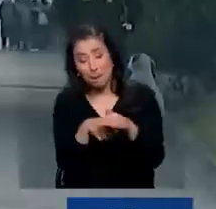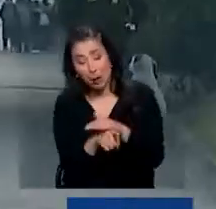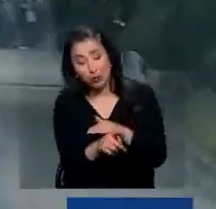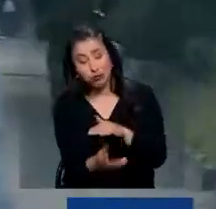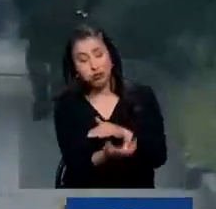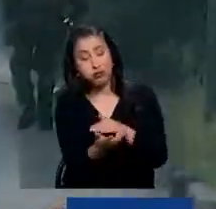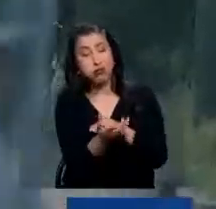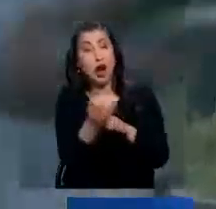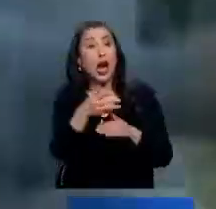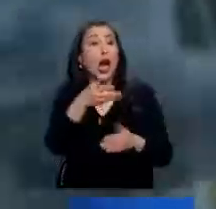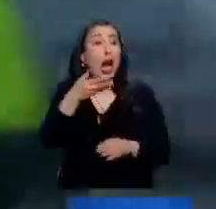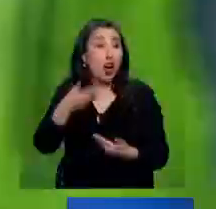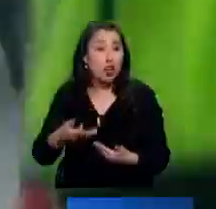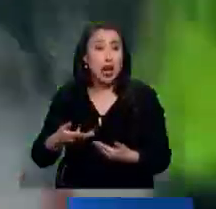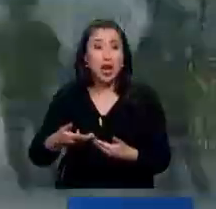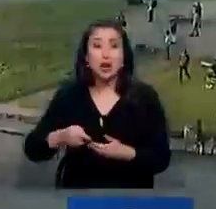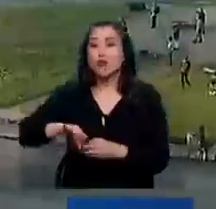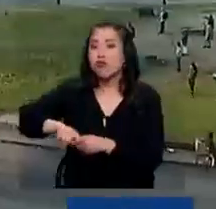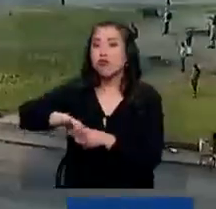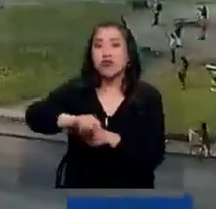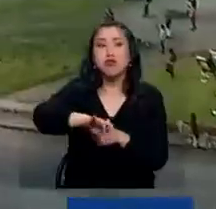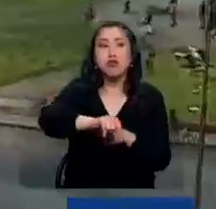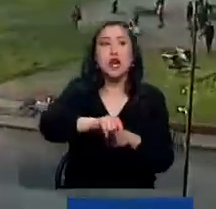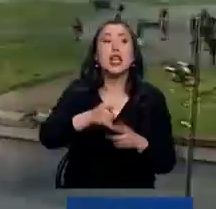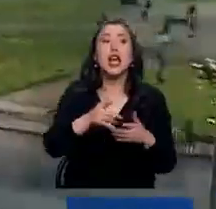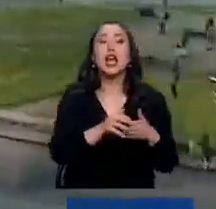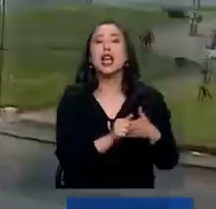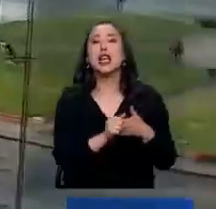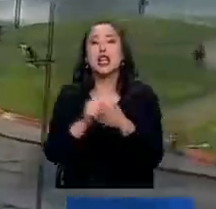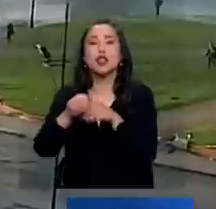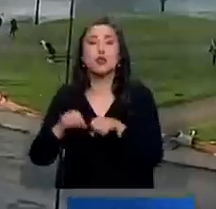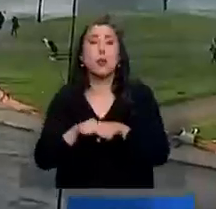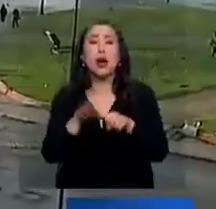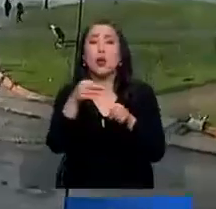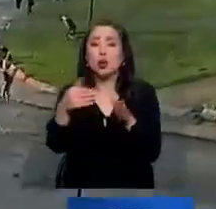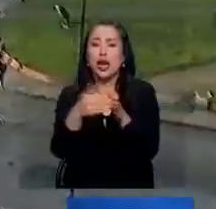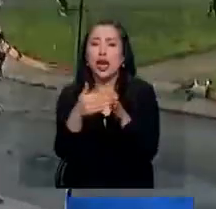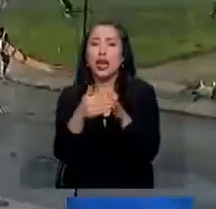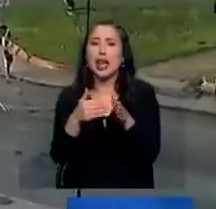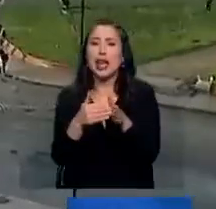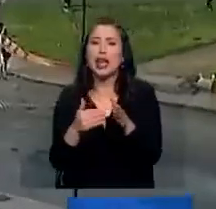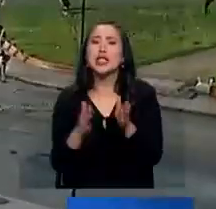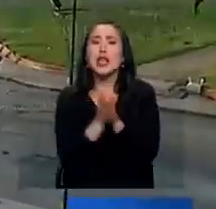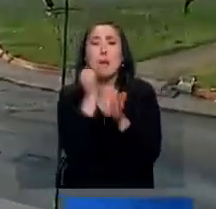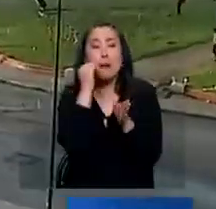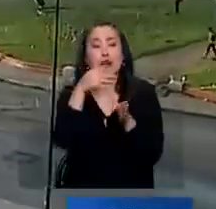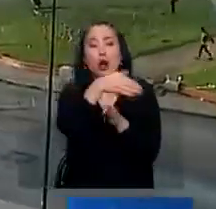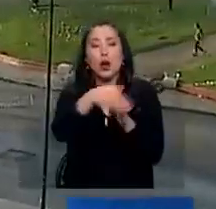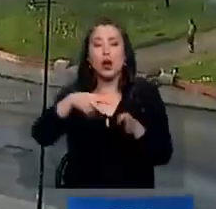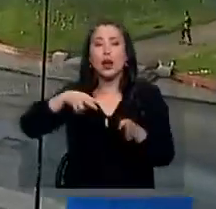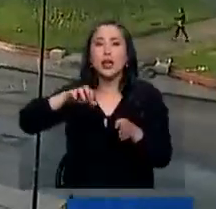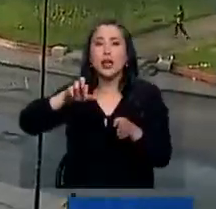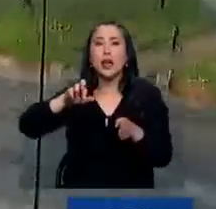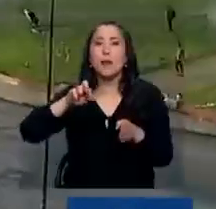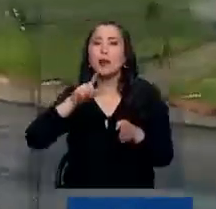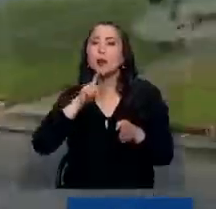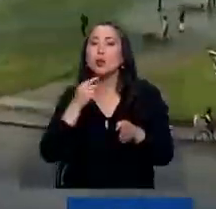se registran saqueos en un supermercado líder que está en esta intersección de calle San Pablo con Neptuno, gente que